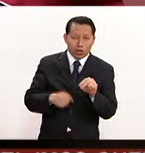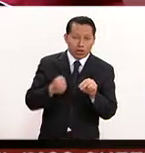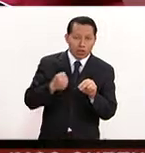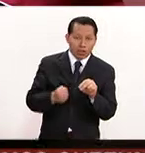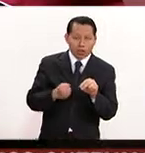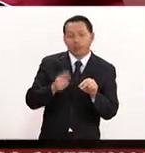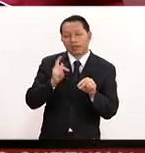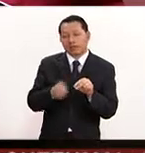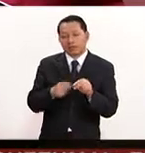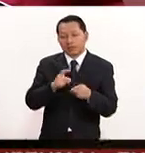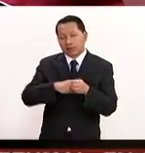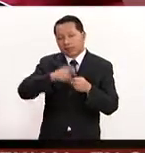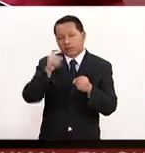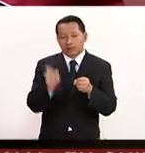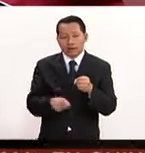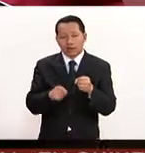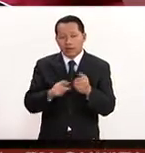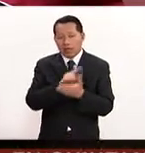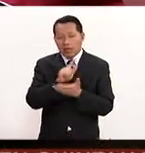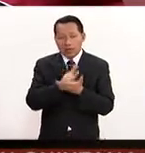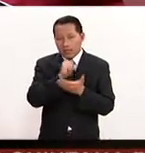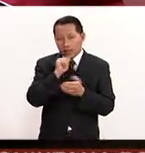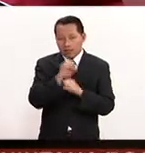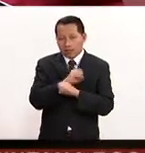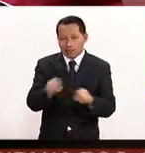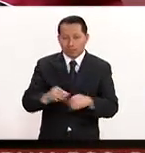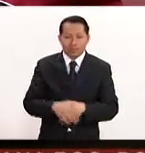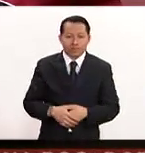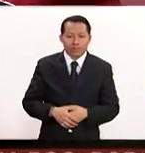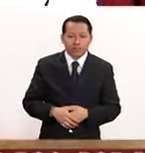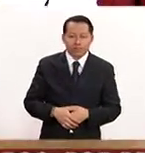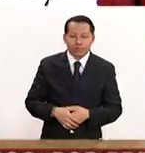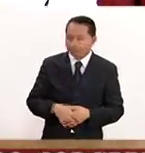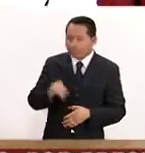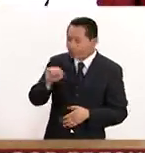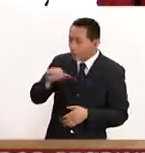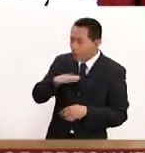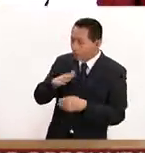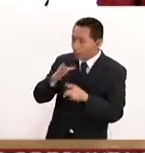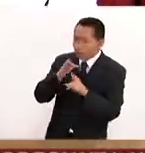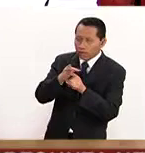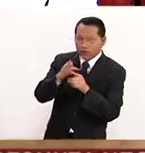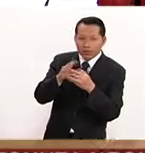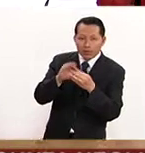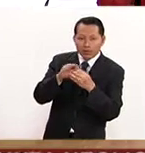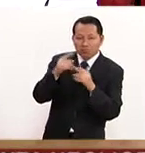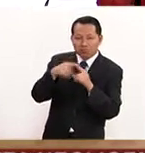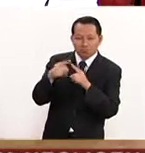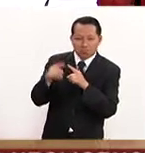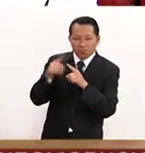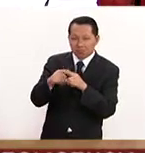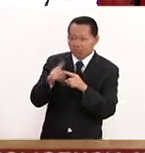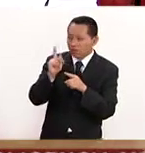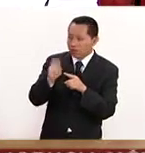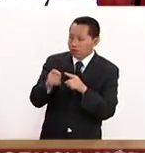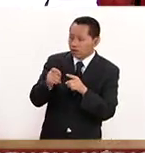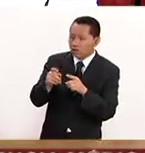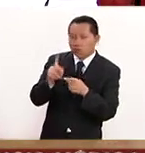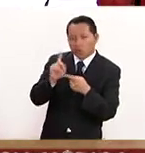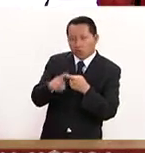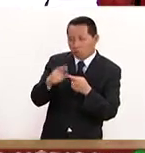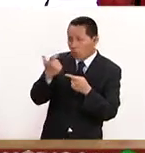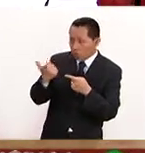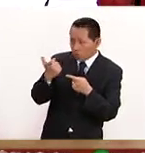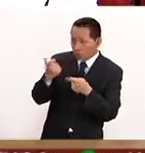Europea sin ninguna aseguración legal de nada. Sí, los ejes centrales de esta negociación es, por ejemplo, pues obviamente la parte económica,